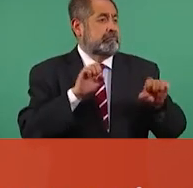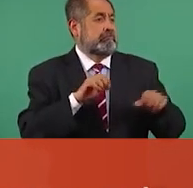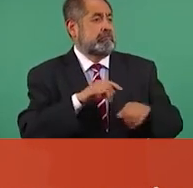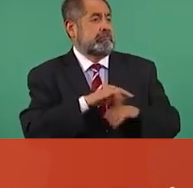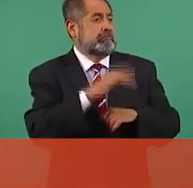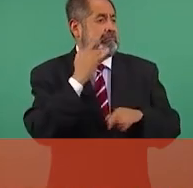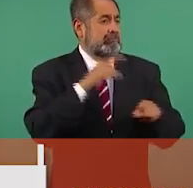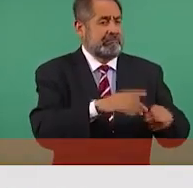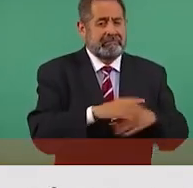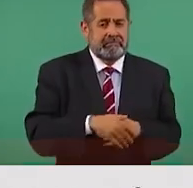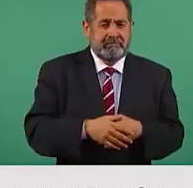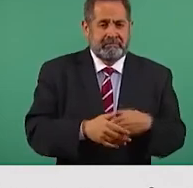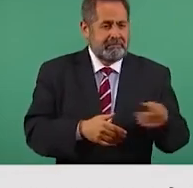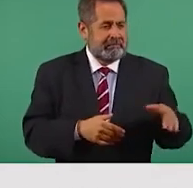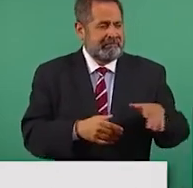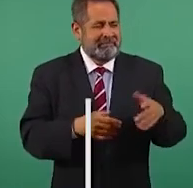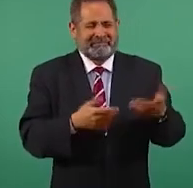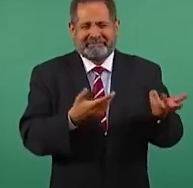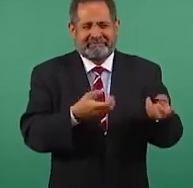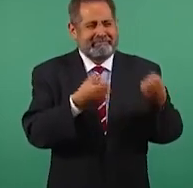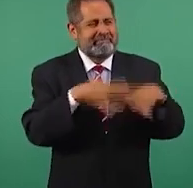y ahí sí tirar aceite.